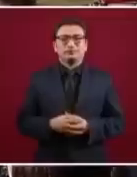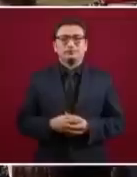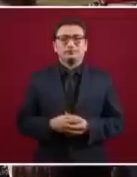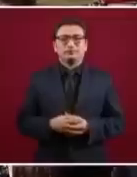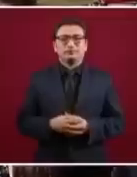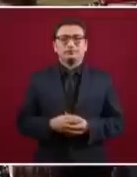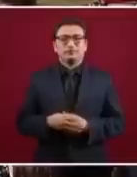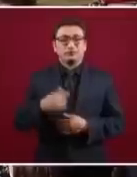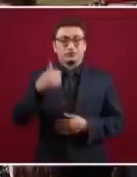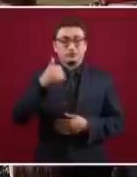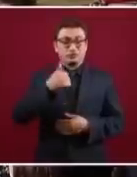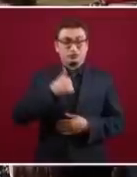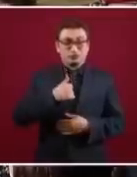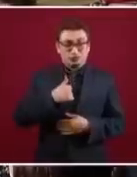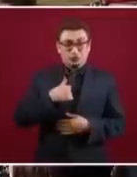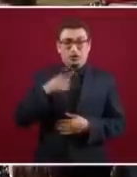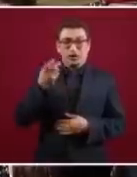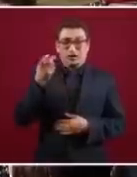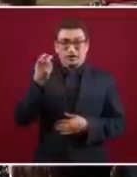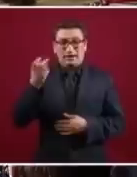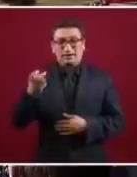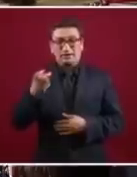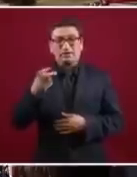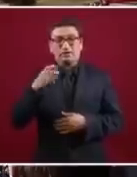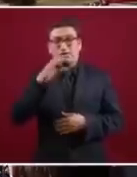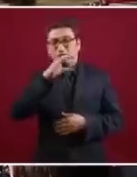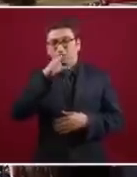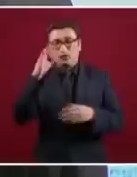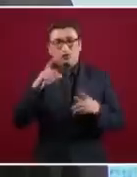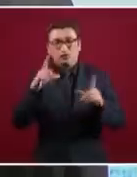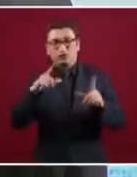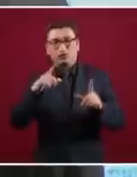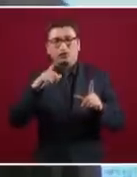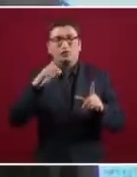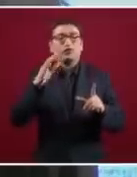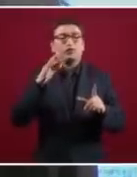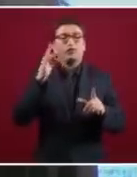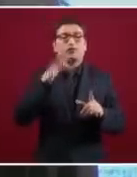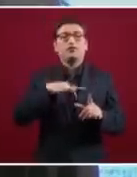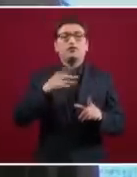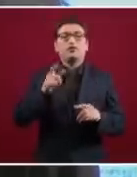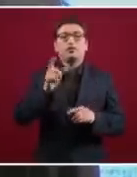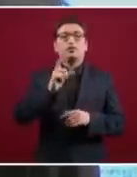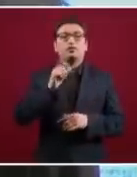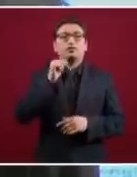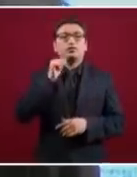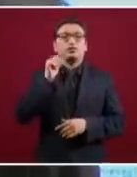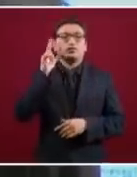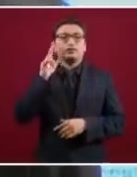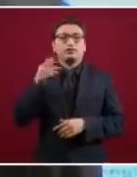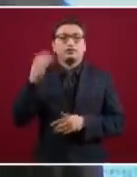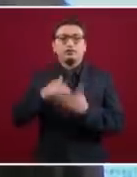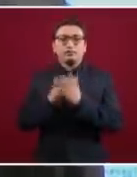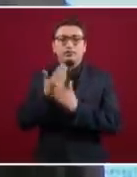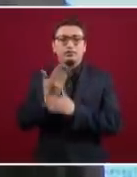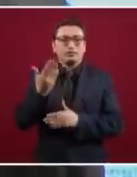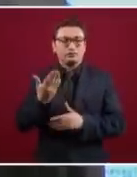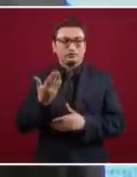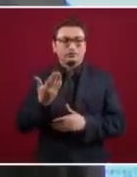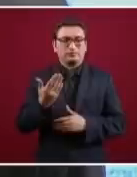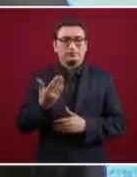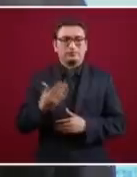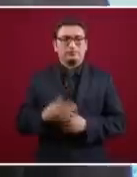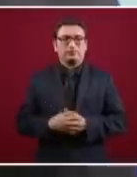me enteré de que la falda la foto antier en la mañana